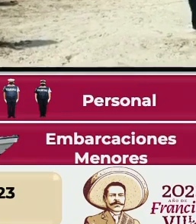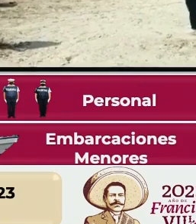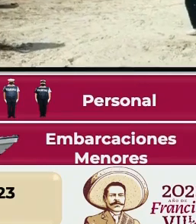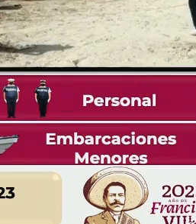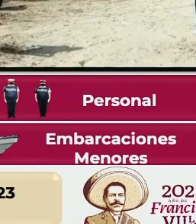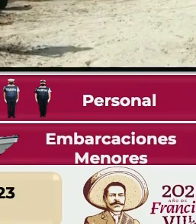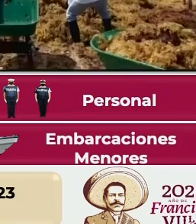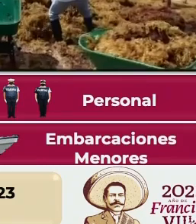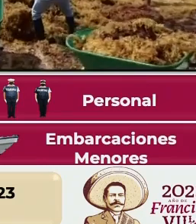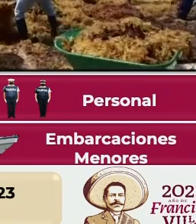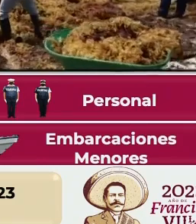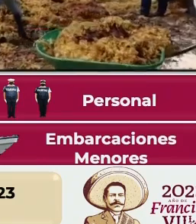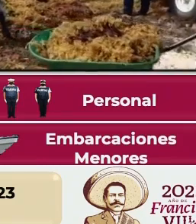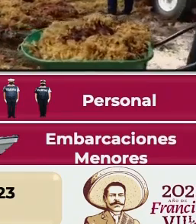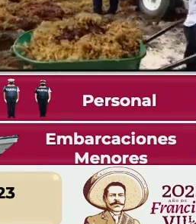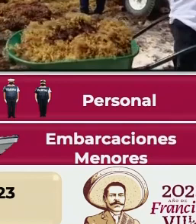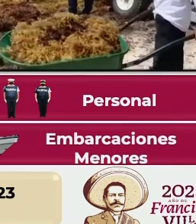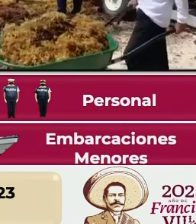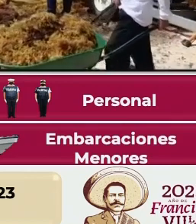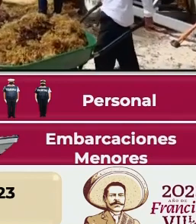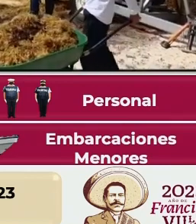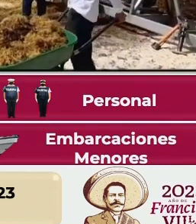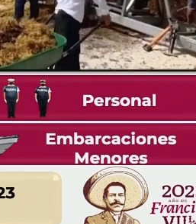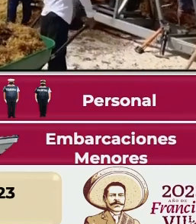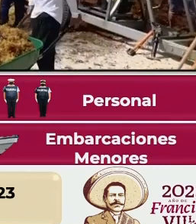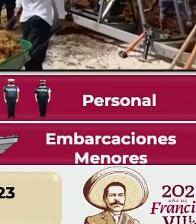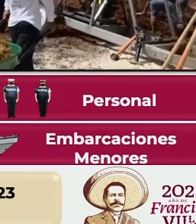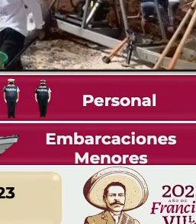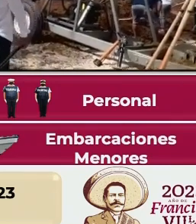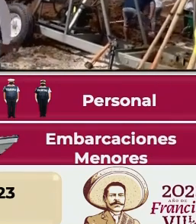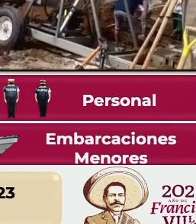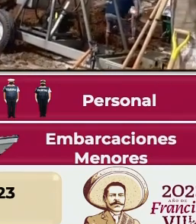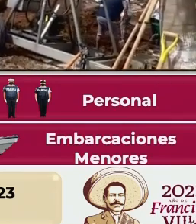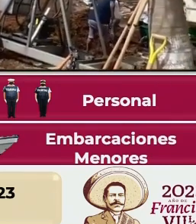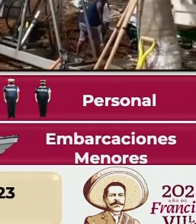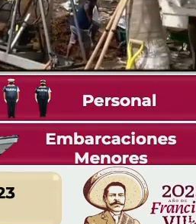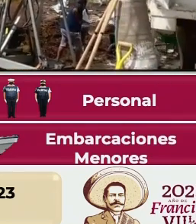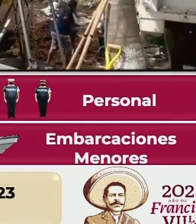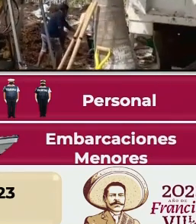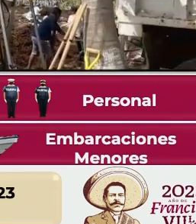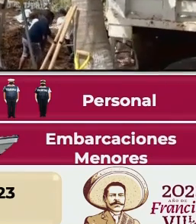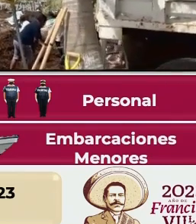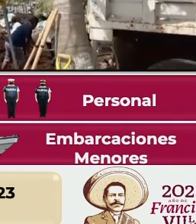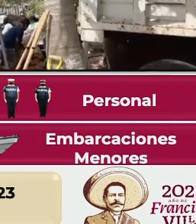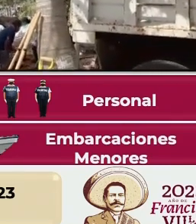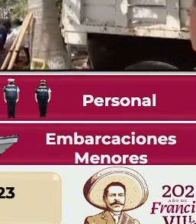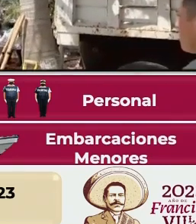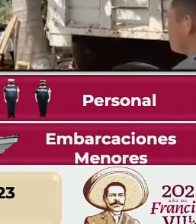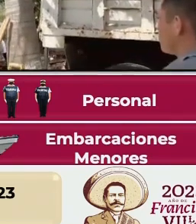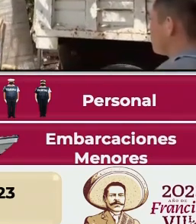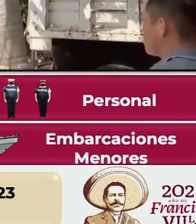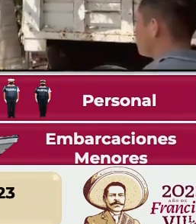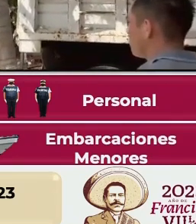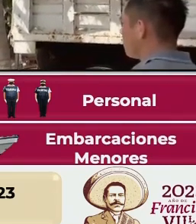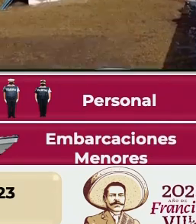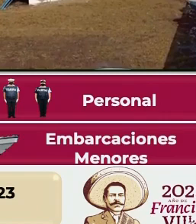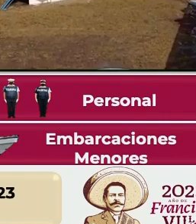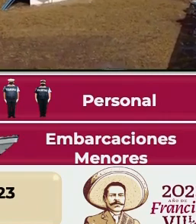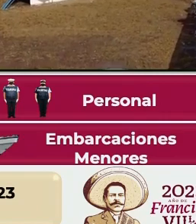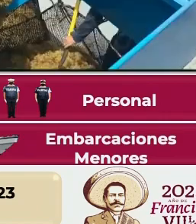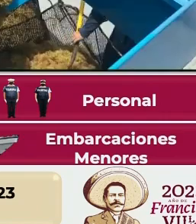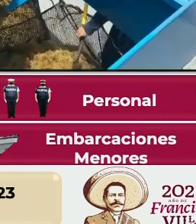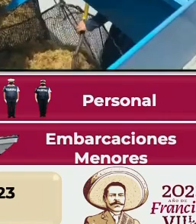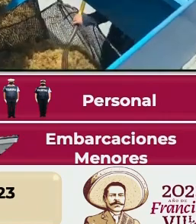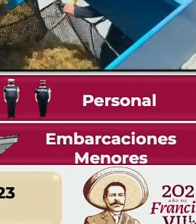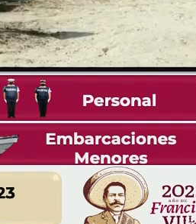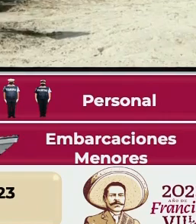esta problemática, pero que es atendida de manera muy eficiente por parte de la Secretaría de Marina. Aquí vemos